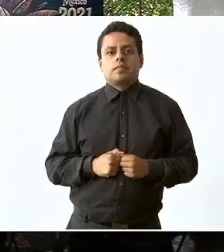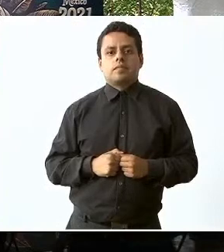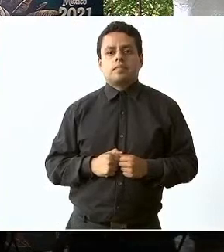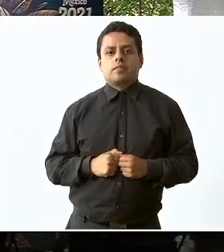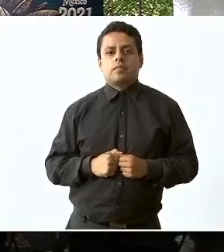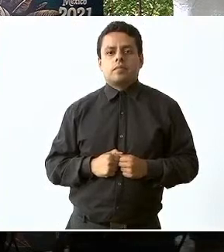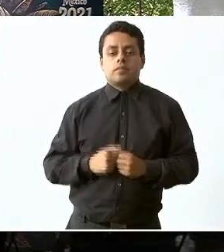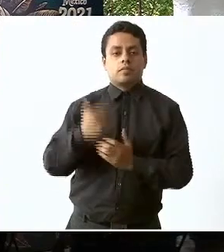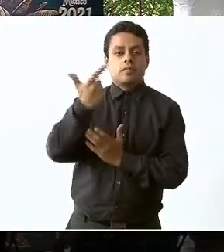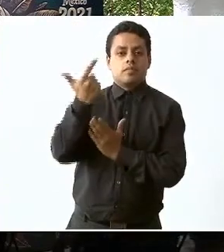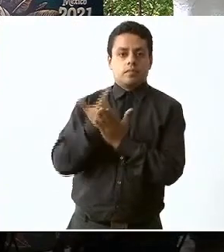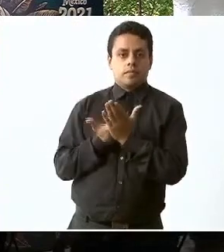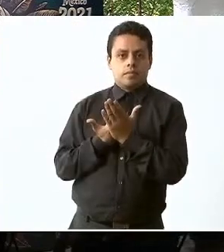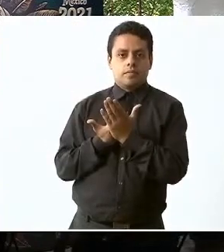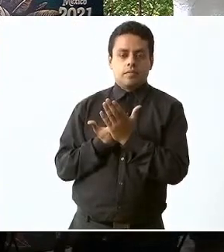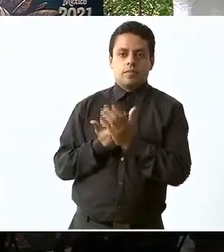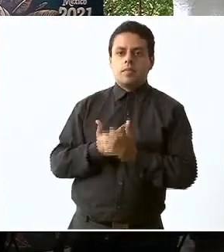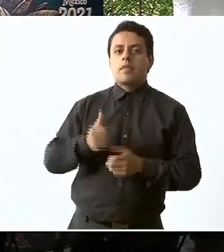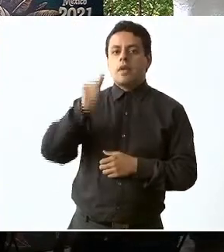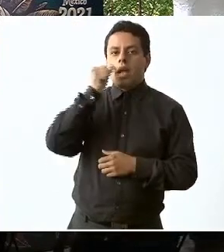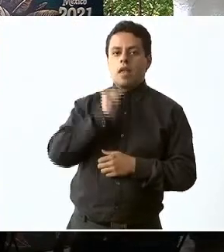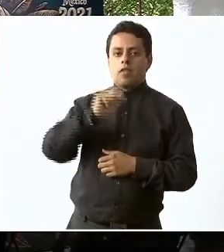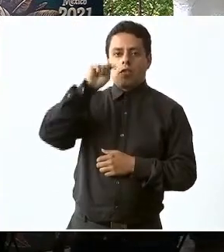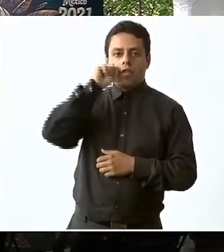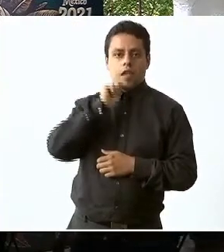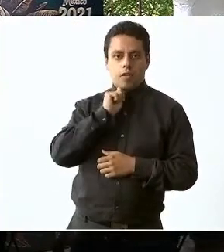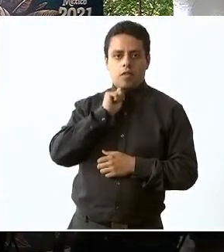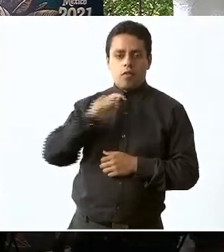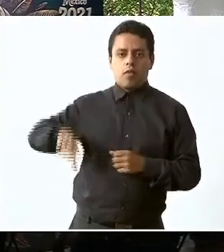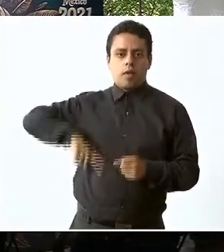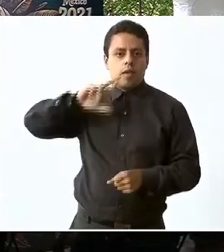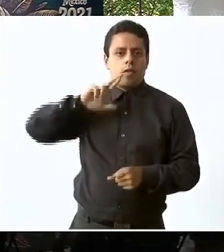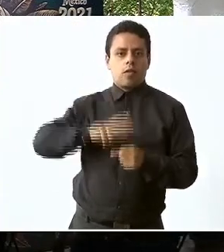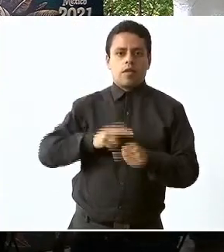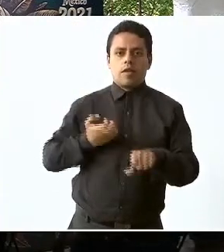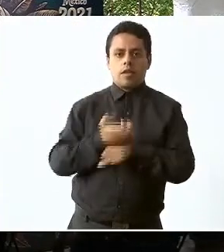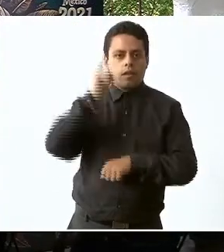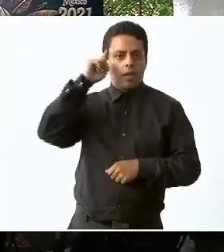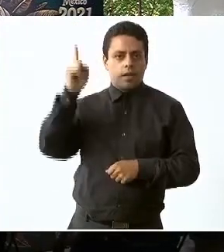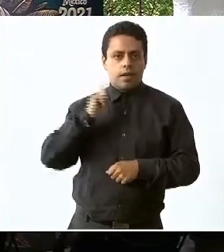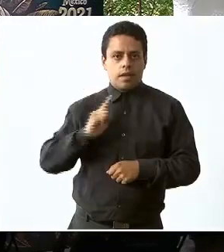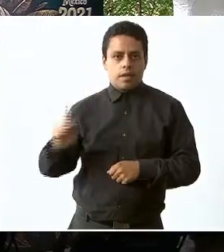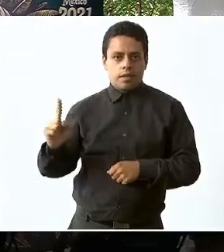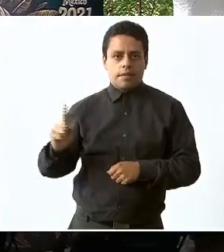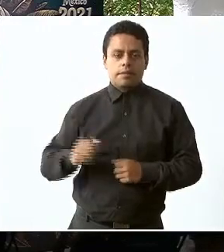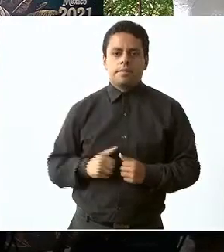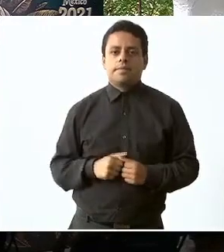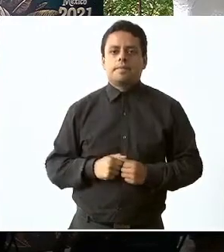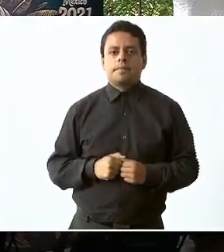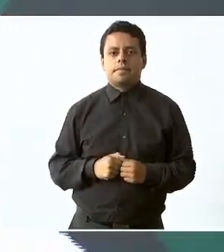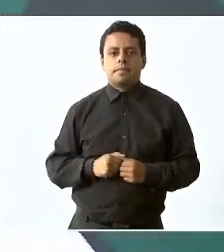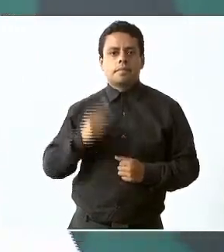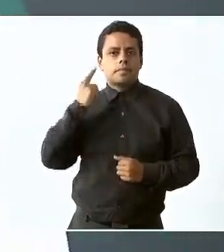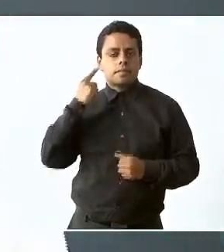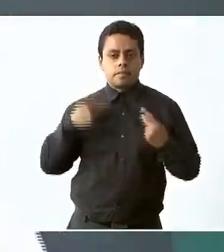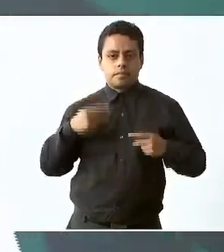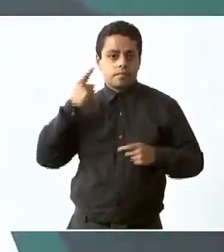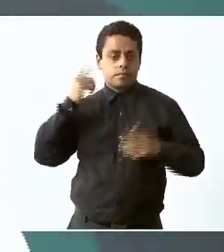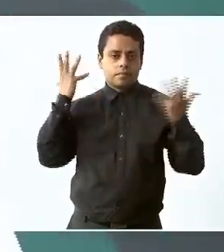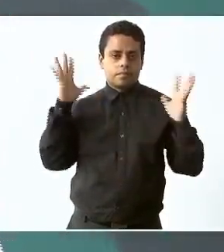Contador público Alejandro Tello Cristerna, gobernador constitucional del estado de Zacatecas.